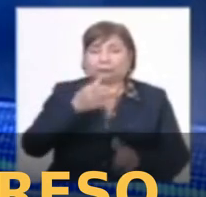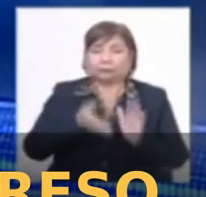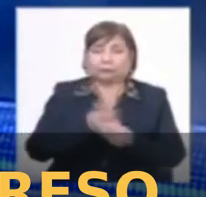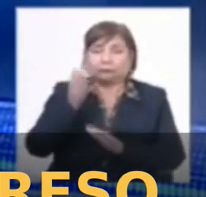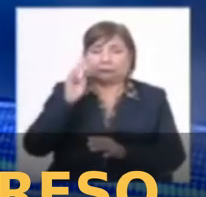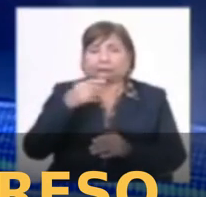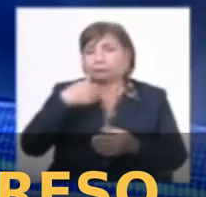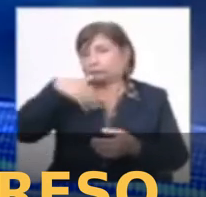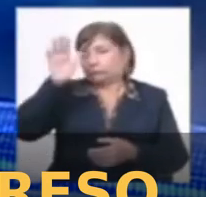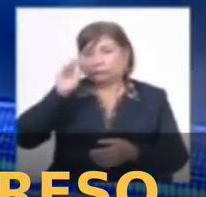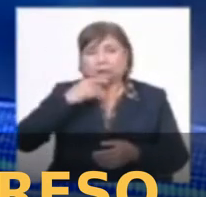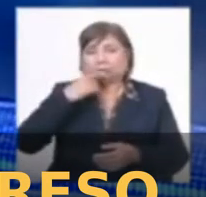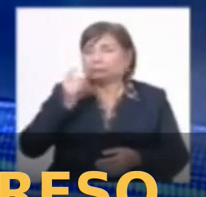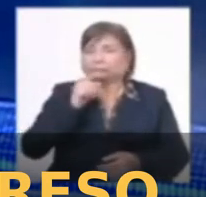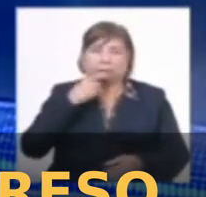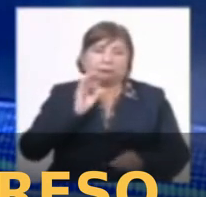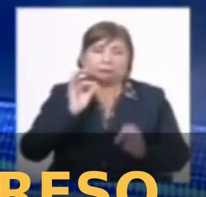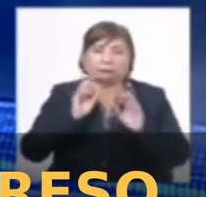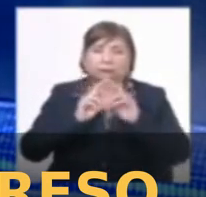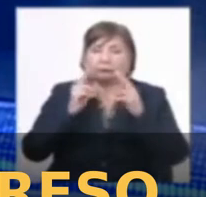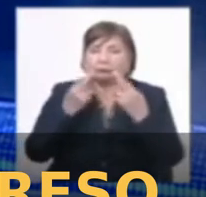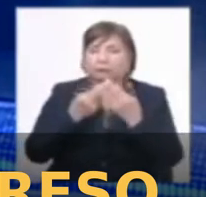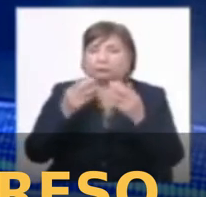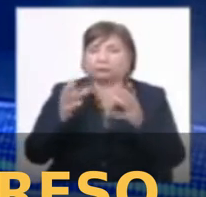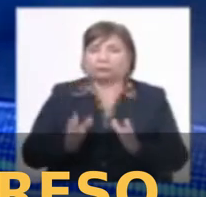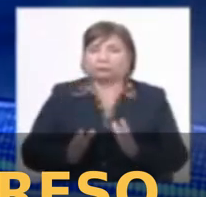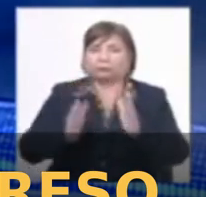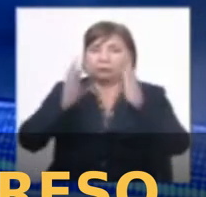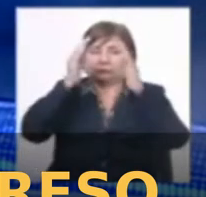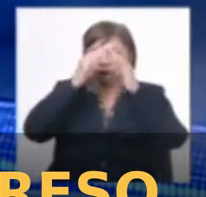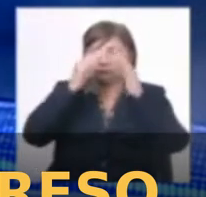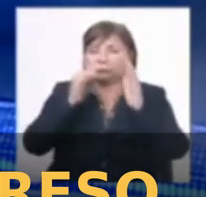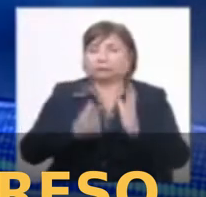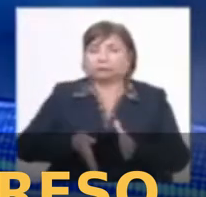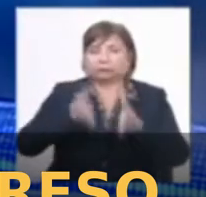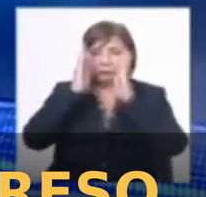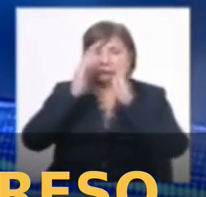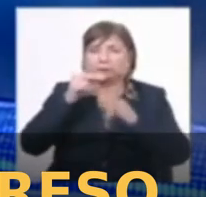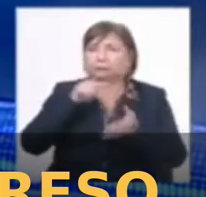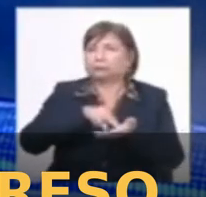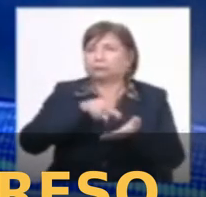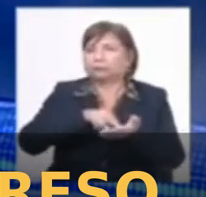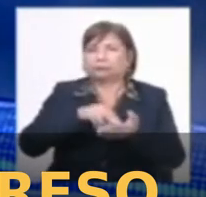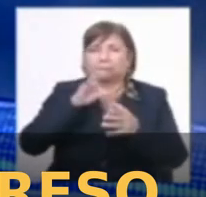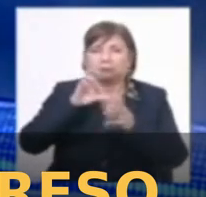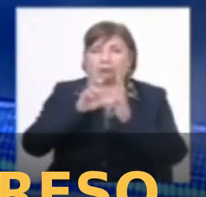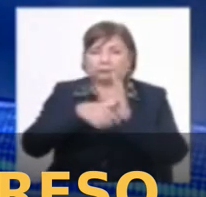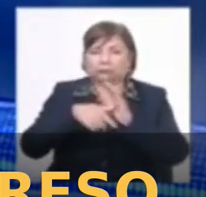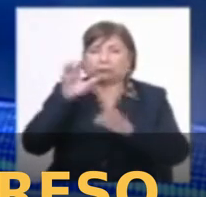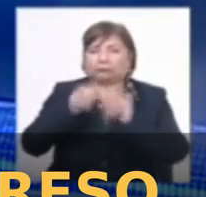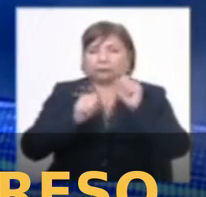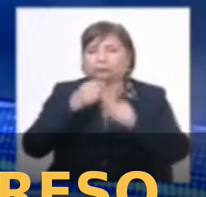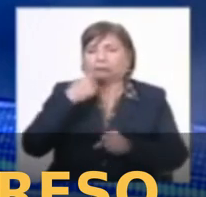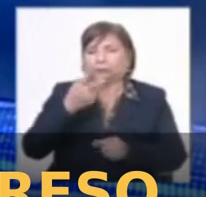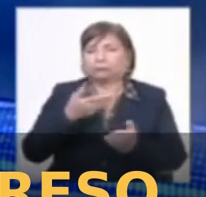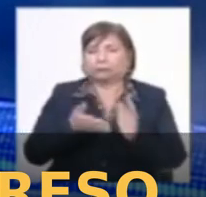negó. Fue en una reunión realizada en un departamento en San Borja en el mes de noviembre, luego del allanamiento. Le dijeron a Pacheco